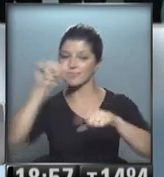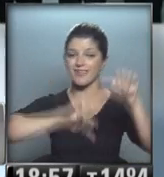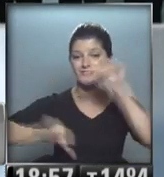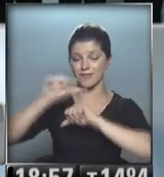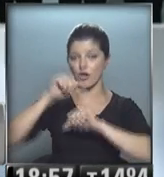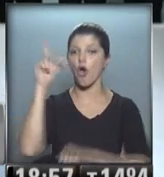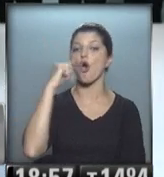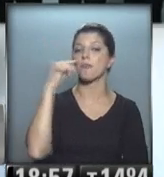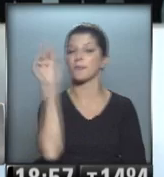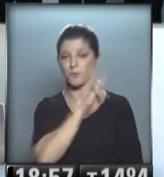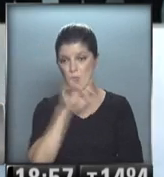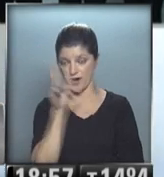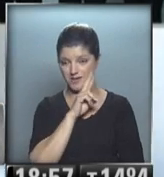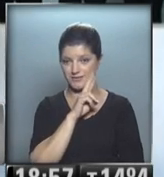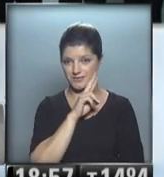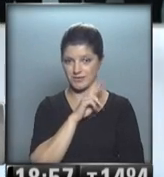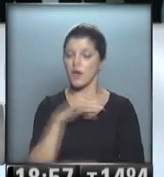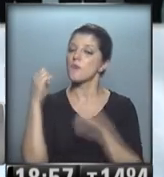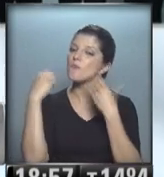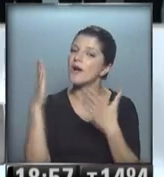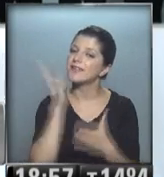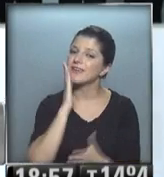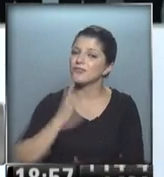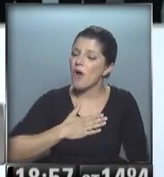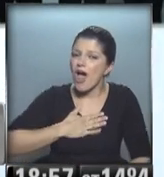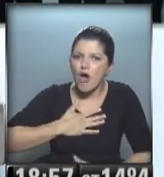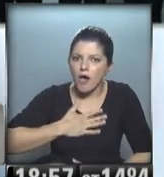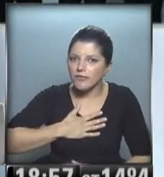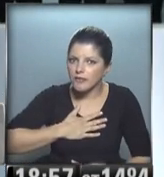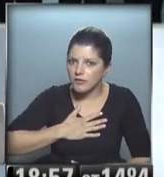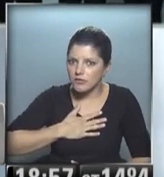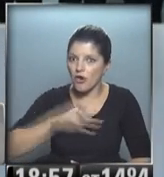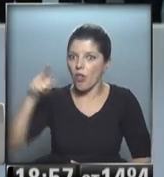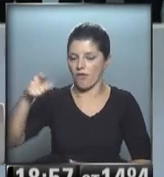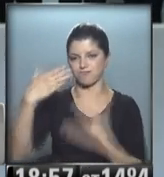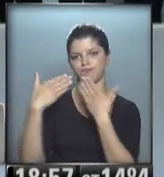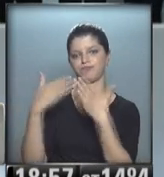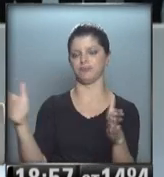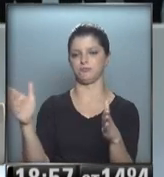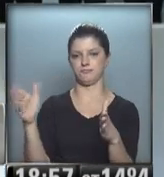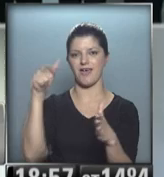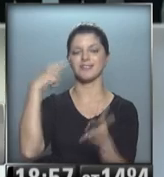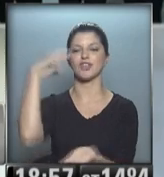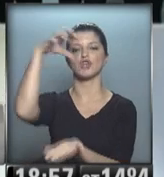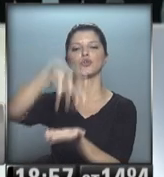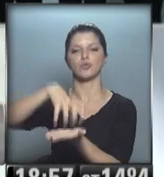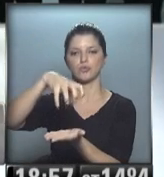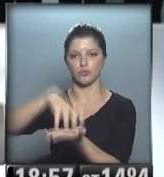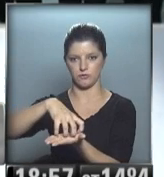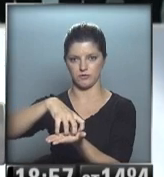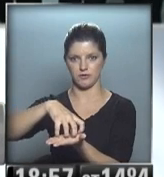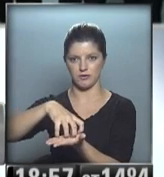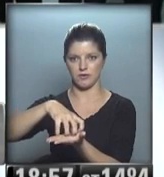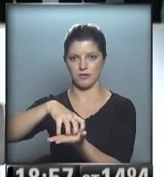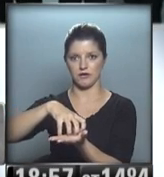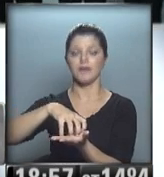y científicas. Muy buenas tardes, estamos muy contentos de inaugurar este Instituto de Histología